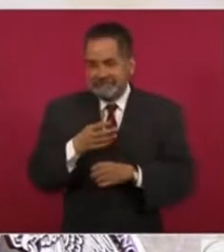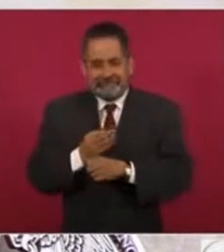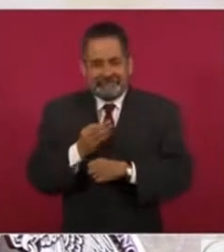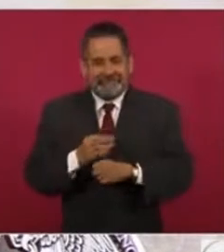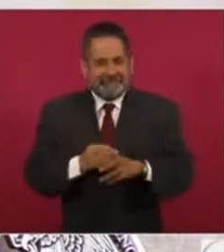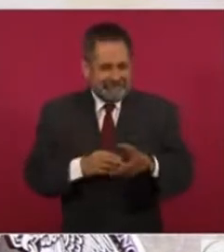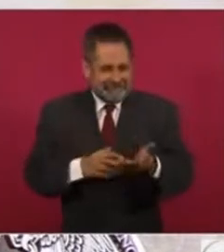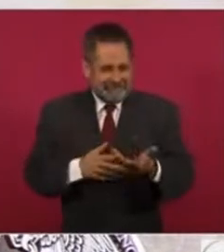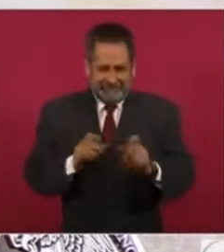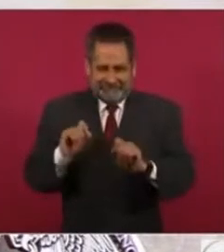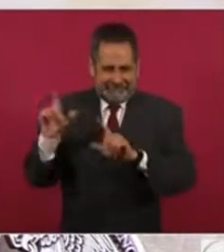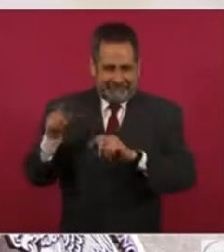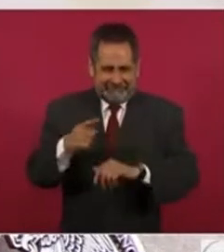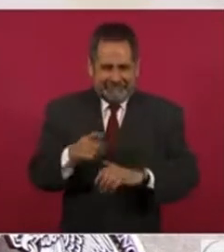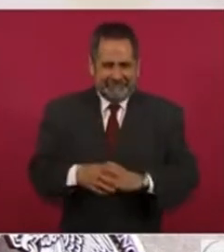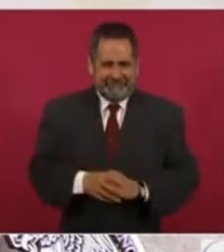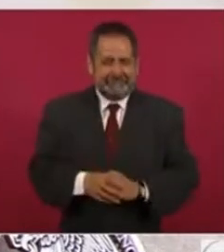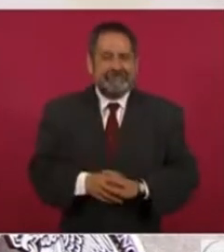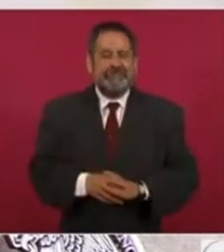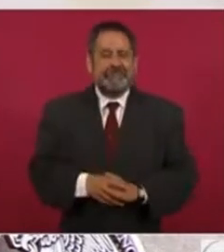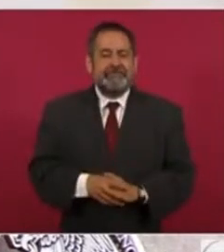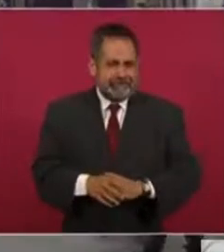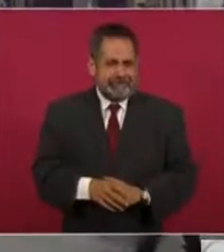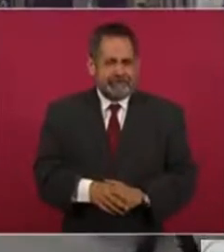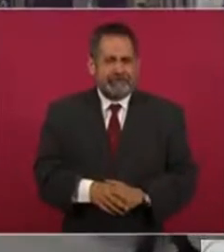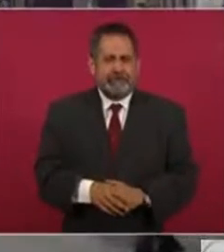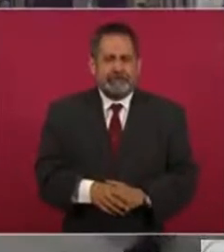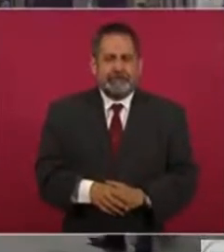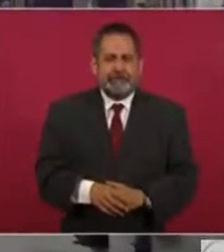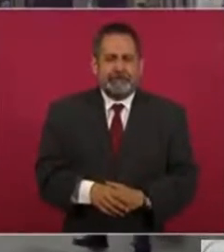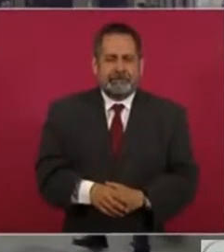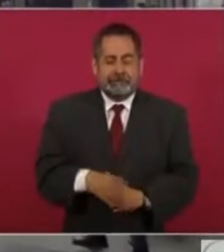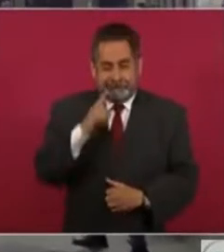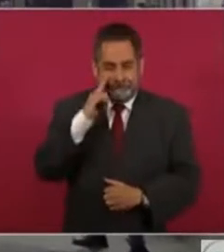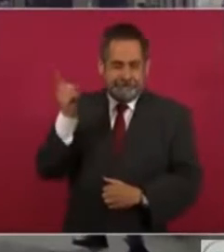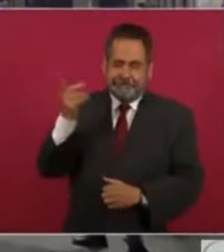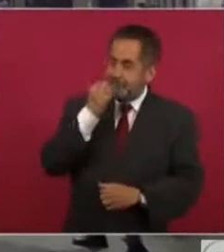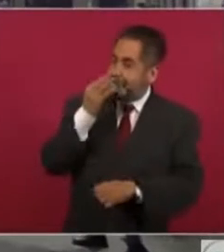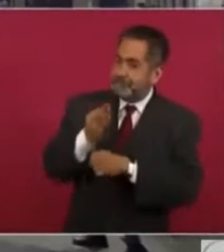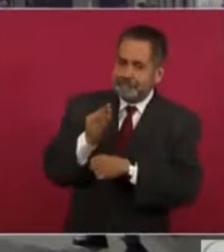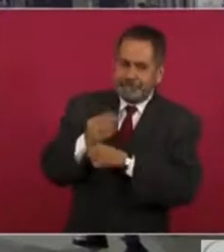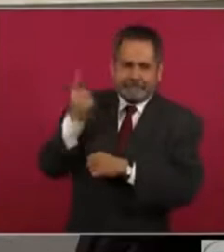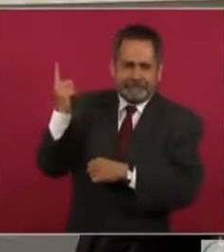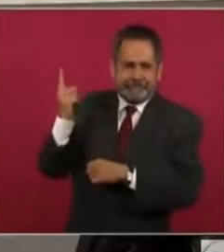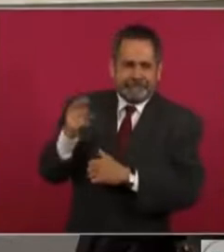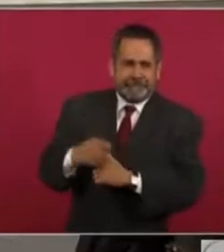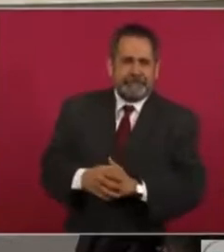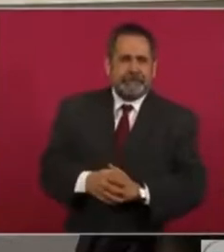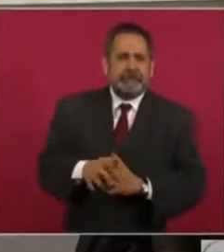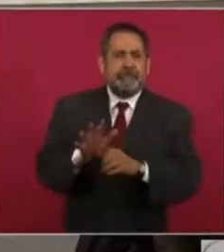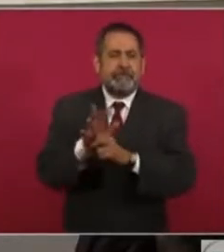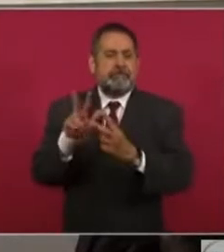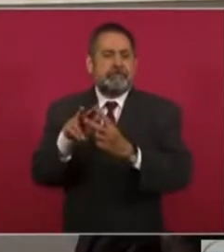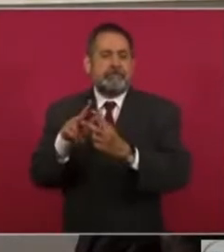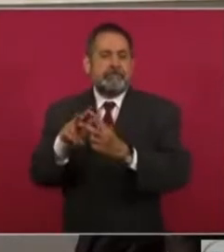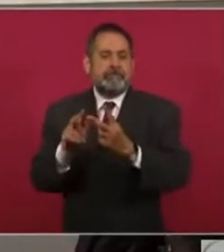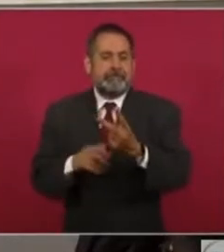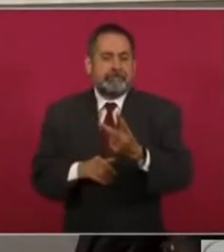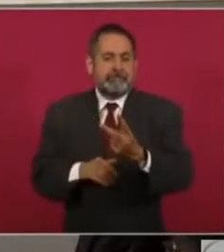No lo, a ver, búsquenlo. Ahí está. ¿A cuál le van?